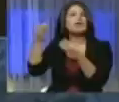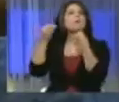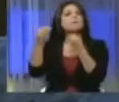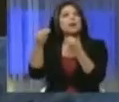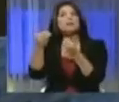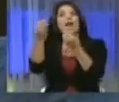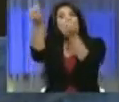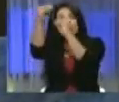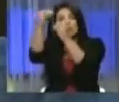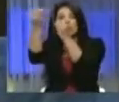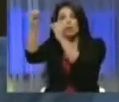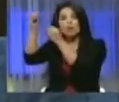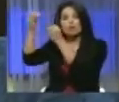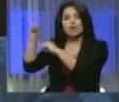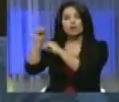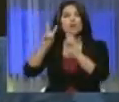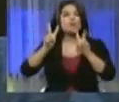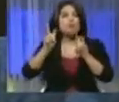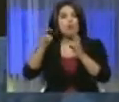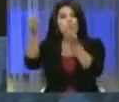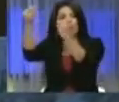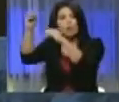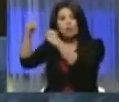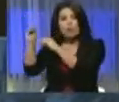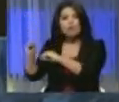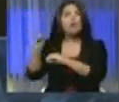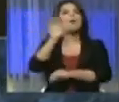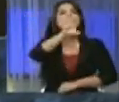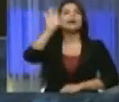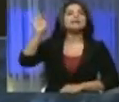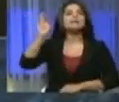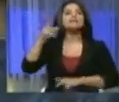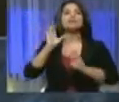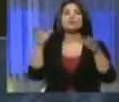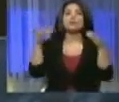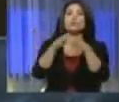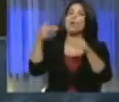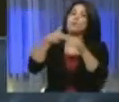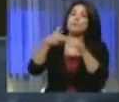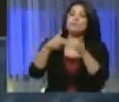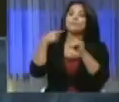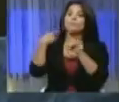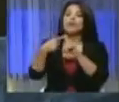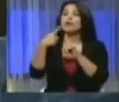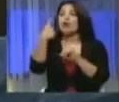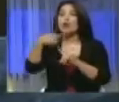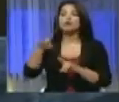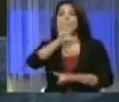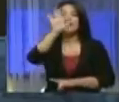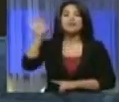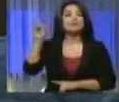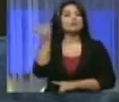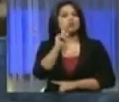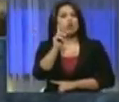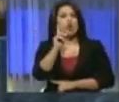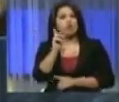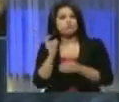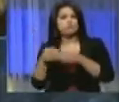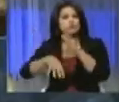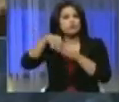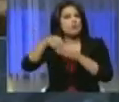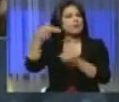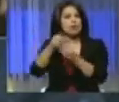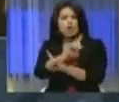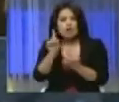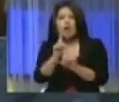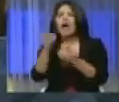nuevo consenso de países productores OPEP, países productores no OPEP, que estabiliza